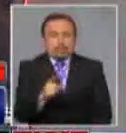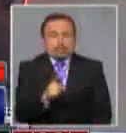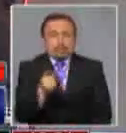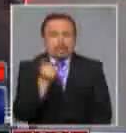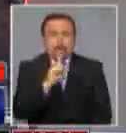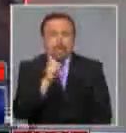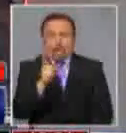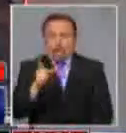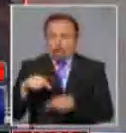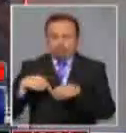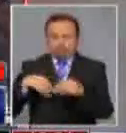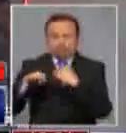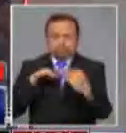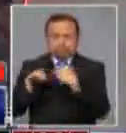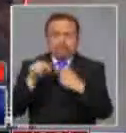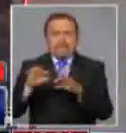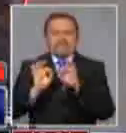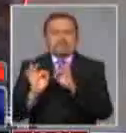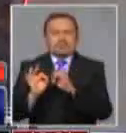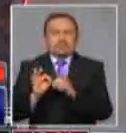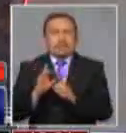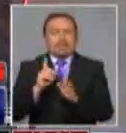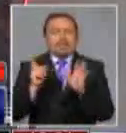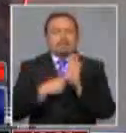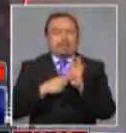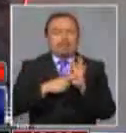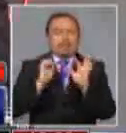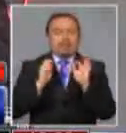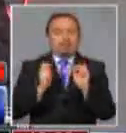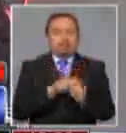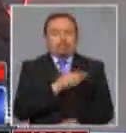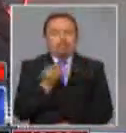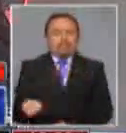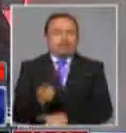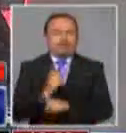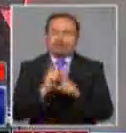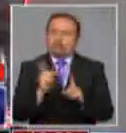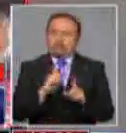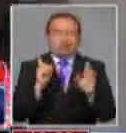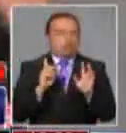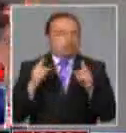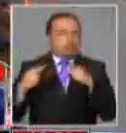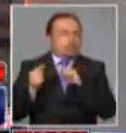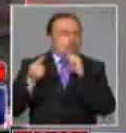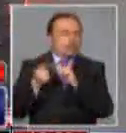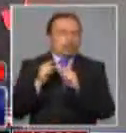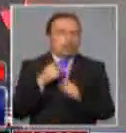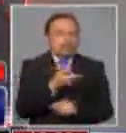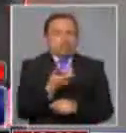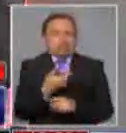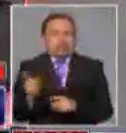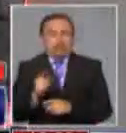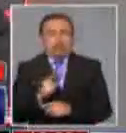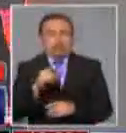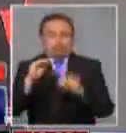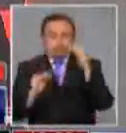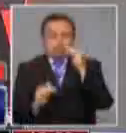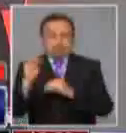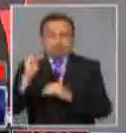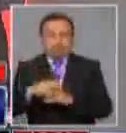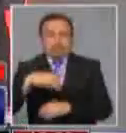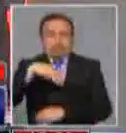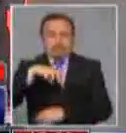los corredores el tema de la devolución del específico no está en discusión y los números del mesco son los que están